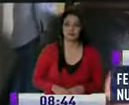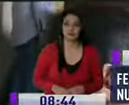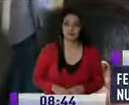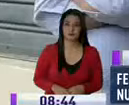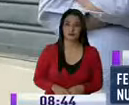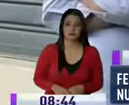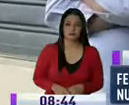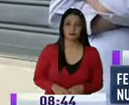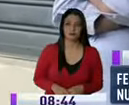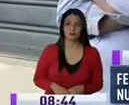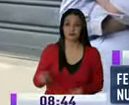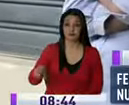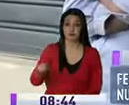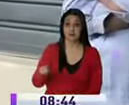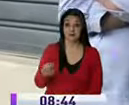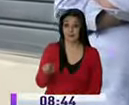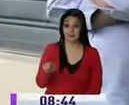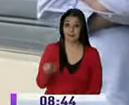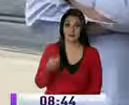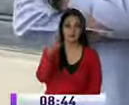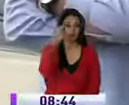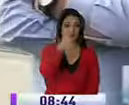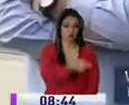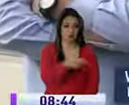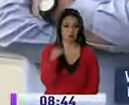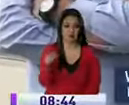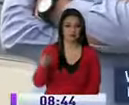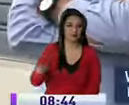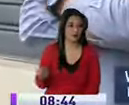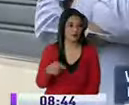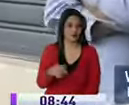esas llaves se encuentra ya la llave de aquí